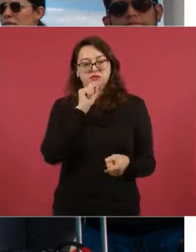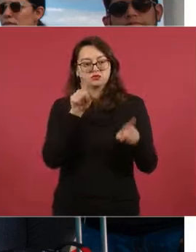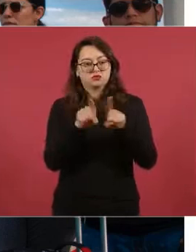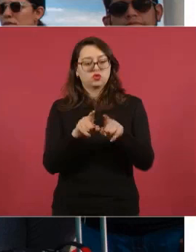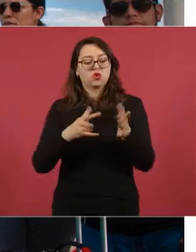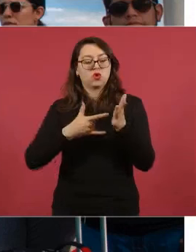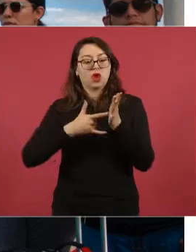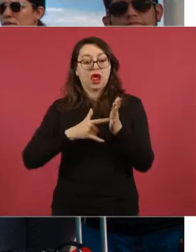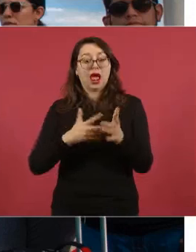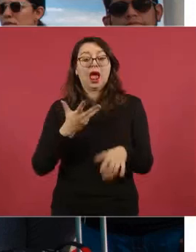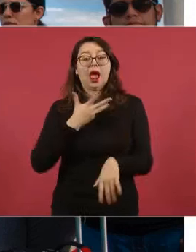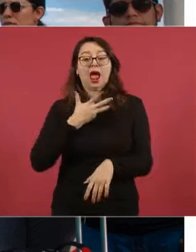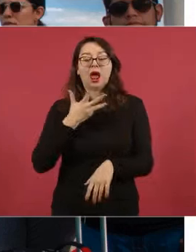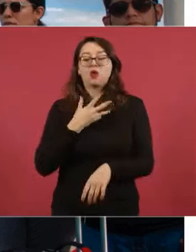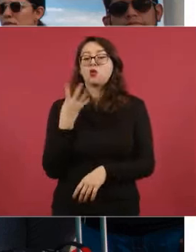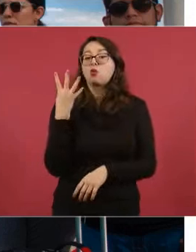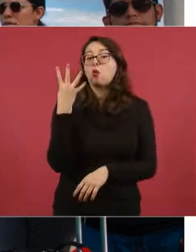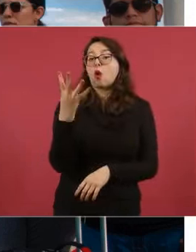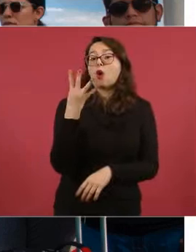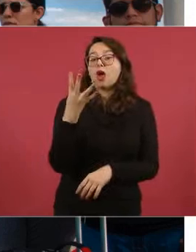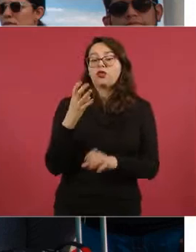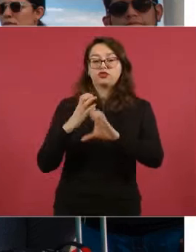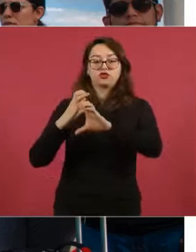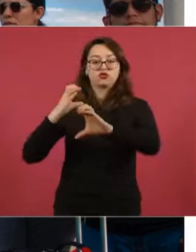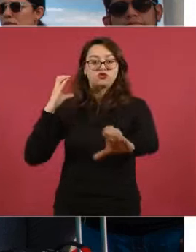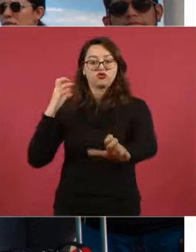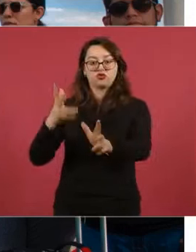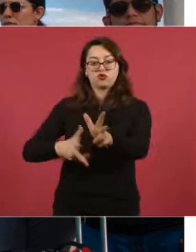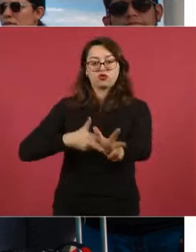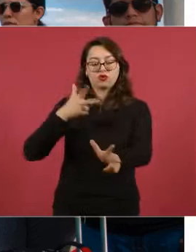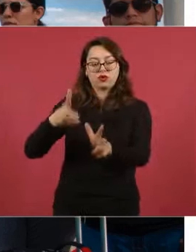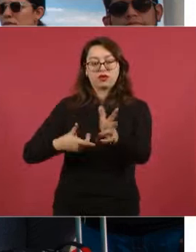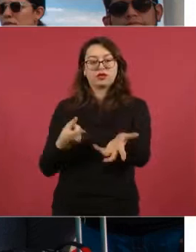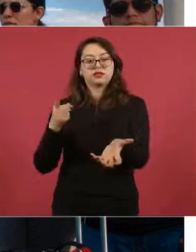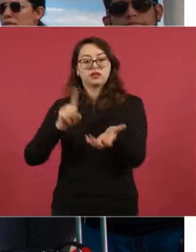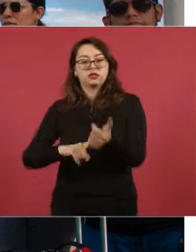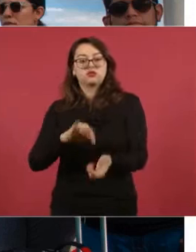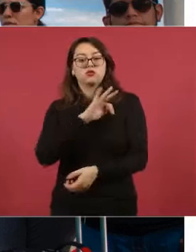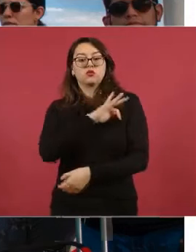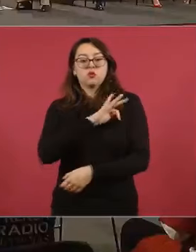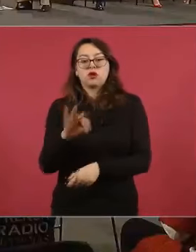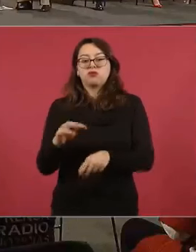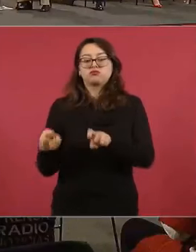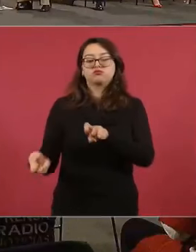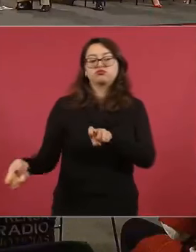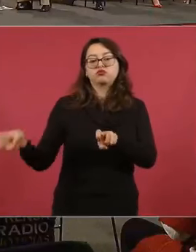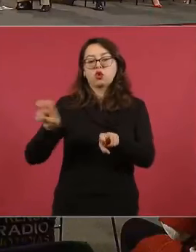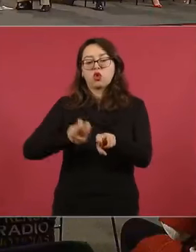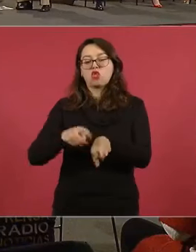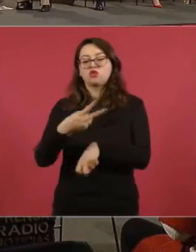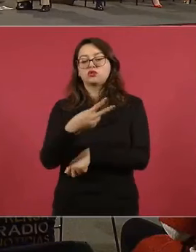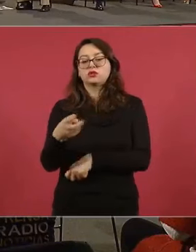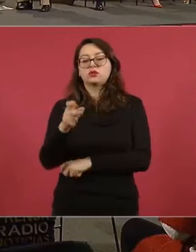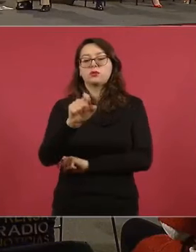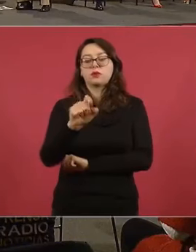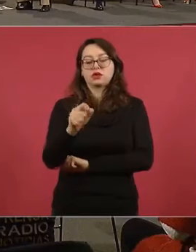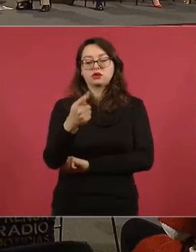cuatro trenes diésel con una capacidad de 221 pasajeros cada uno, es decir, estamos